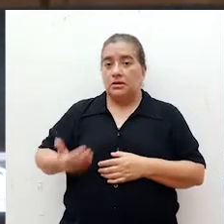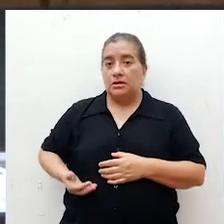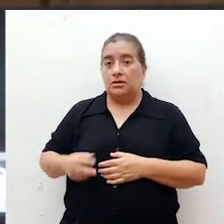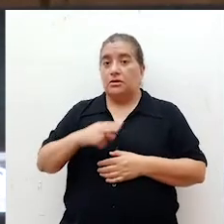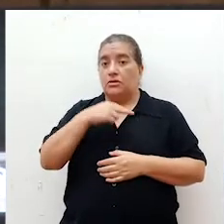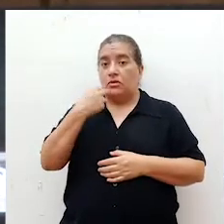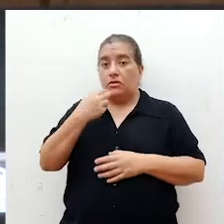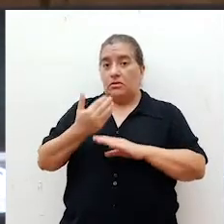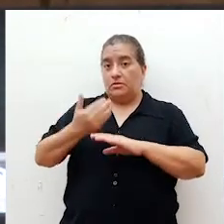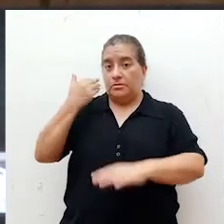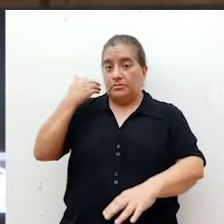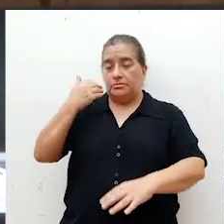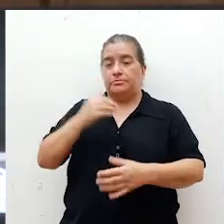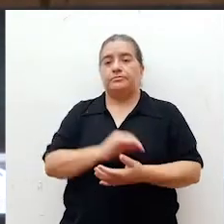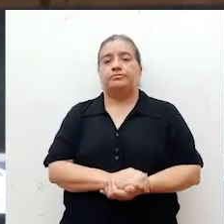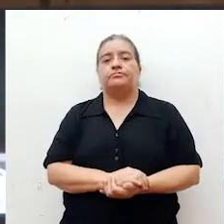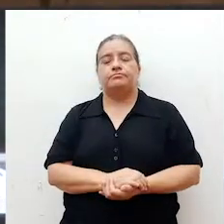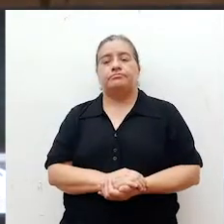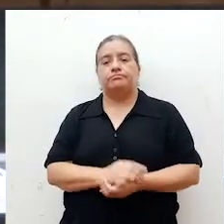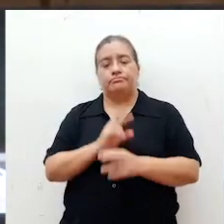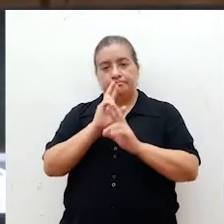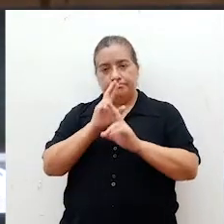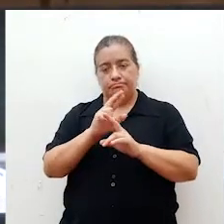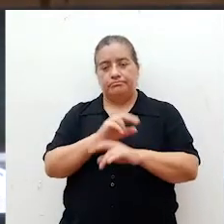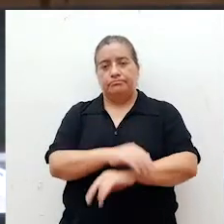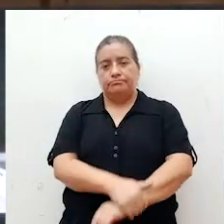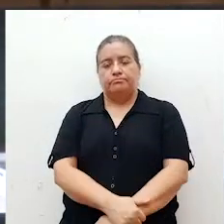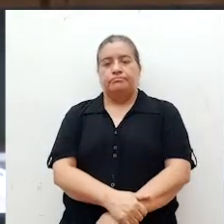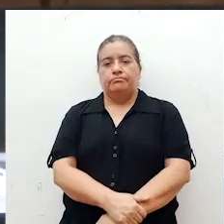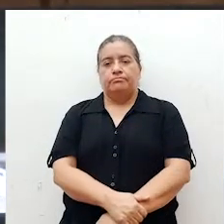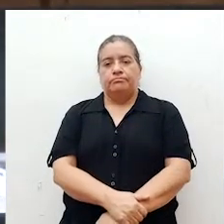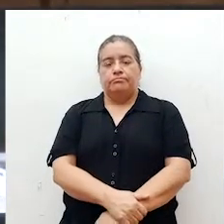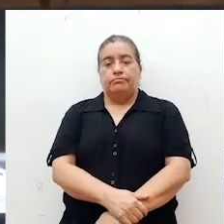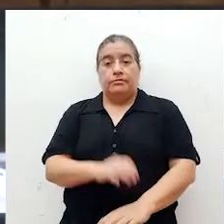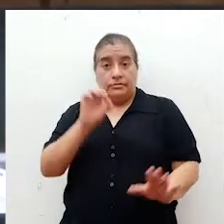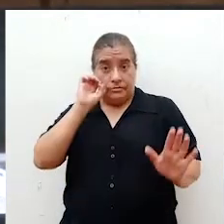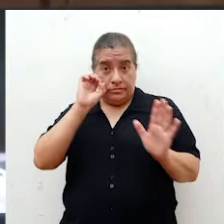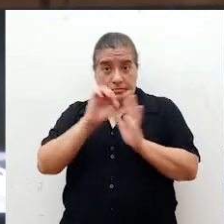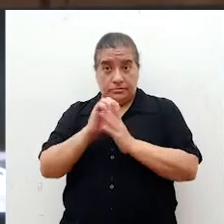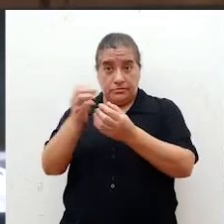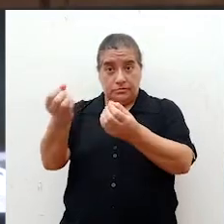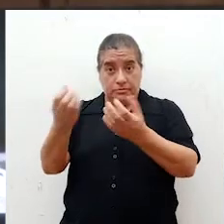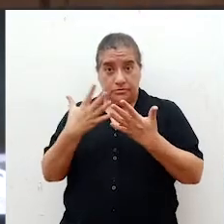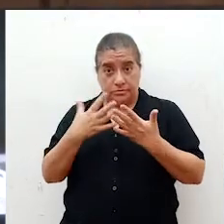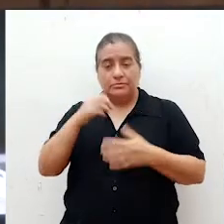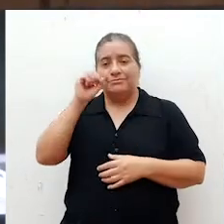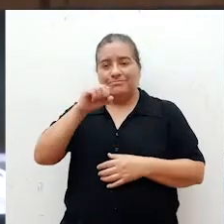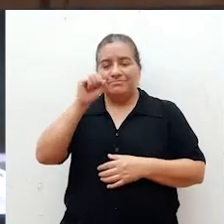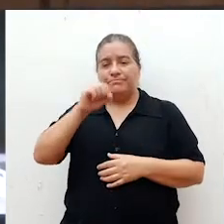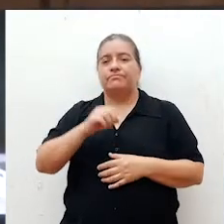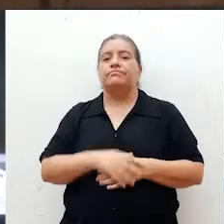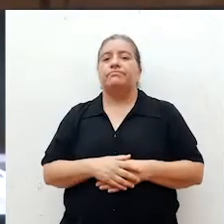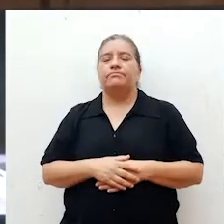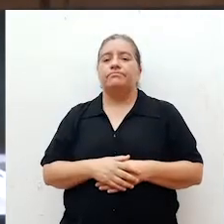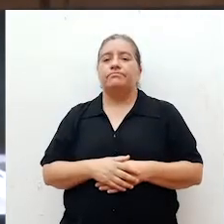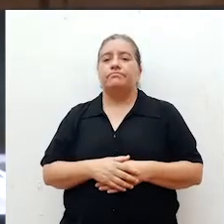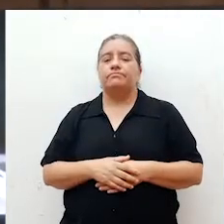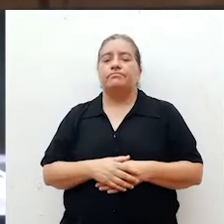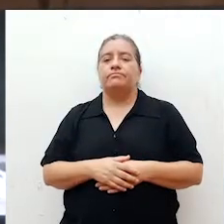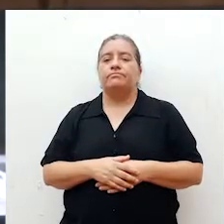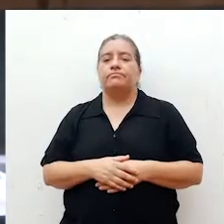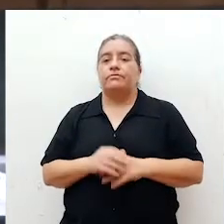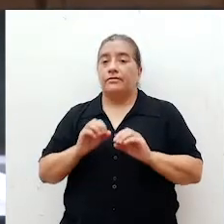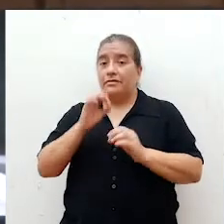déficit del Estado, que es la construcción de información. no hemos sido capaces ni siquiera